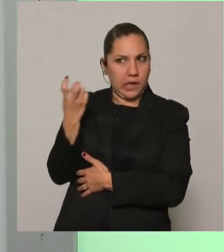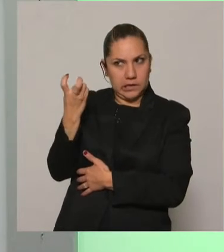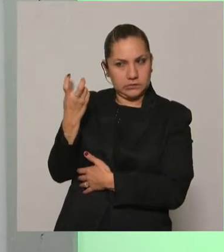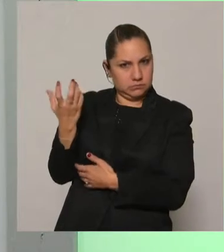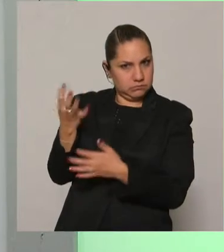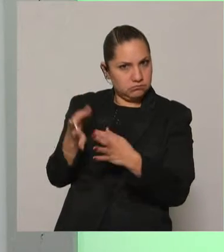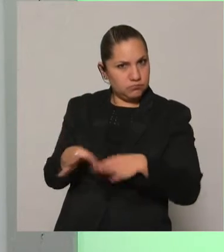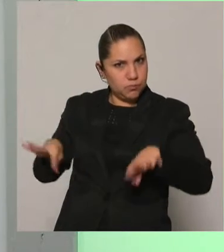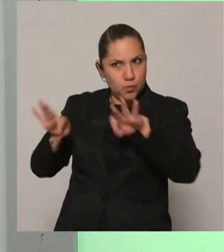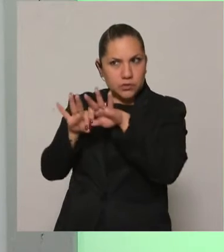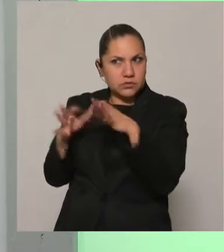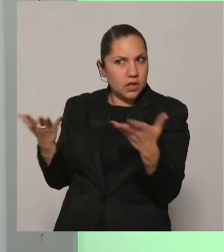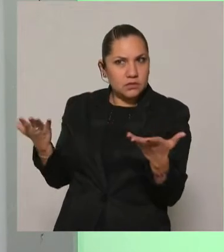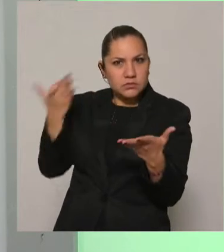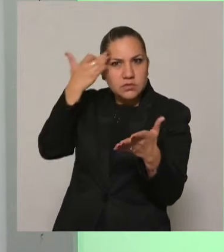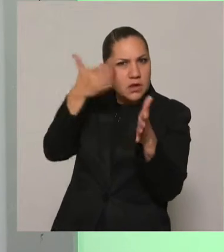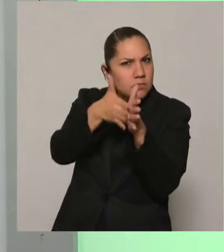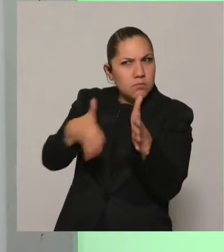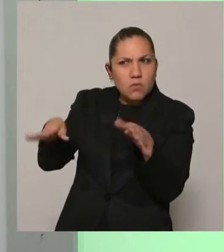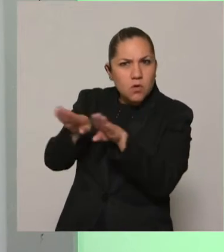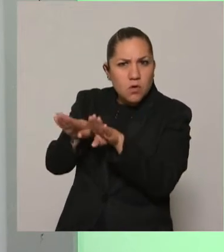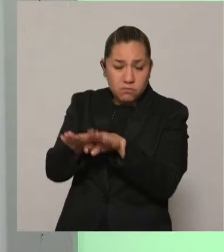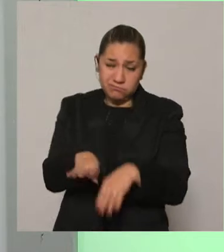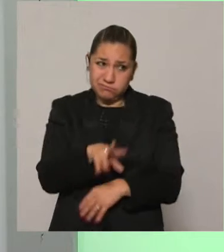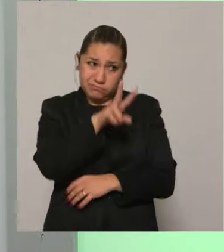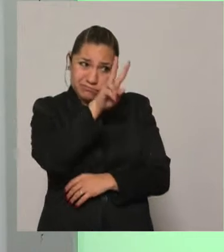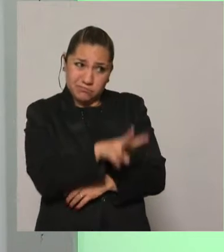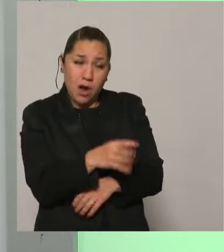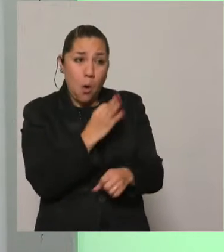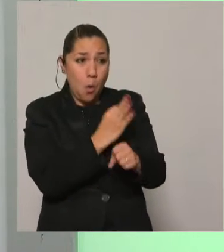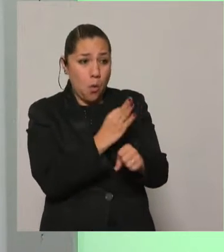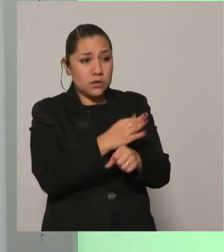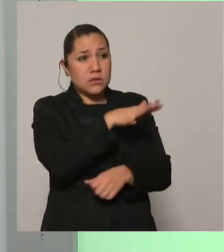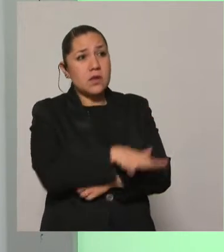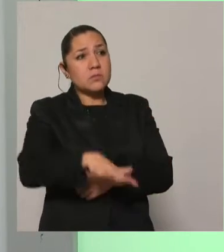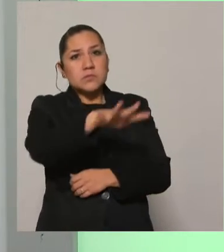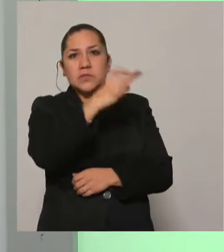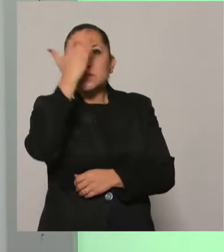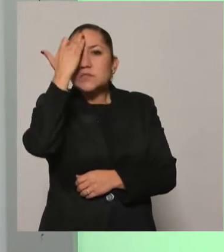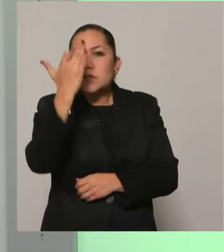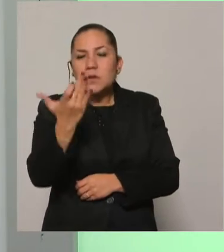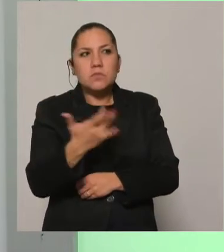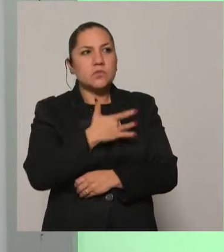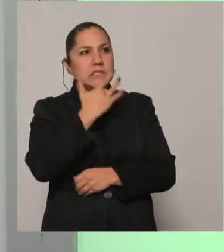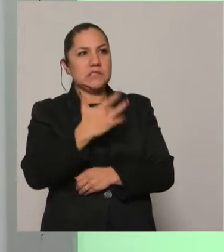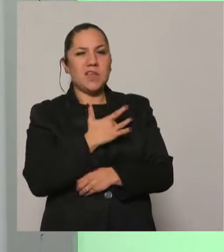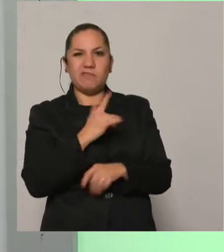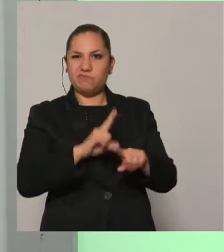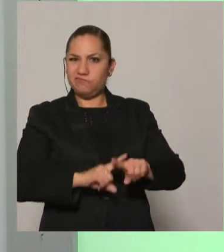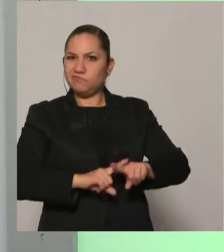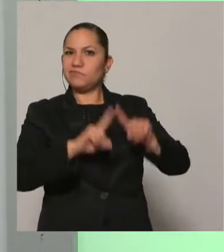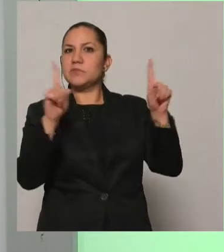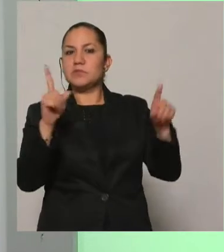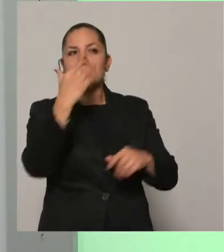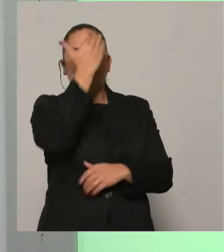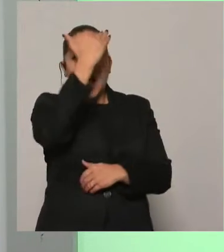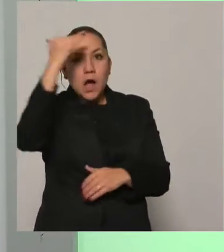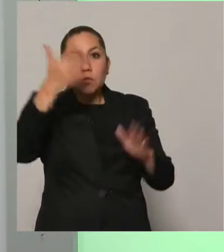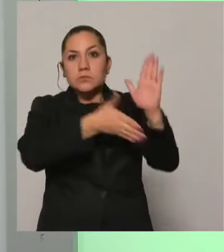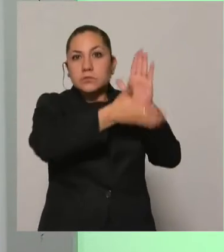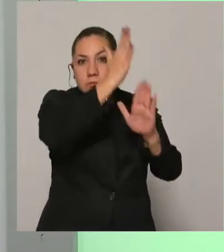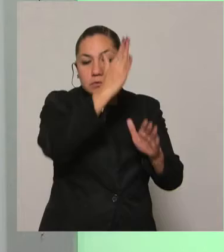como vetada la noche para la sociedad. Y me parece importante que con esfuerzos entre